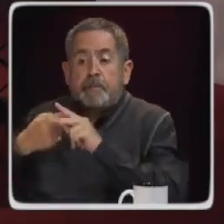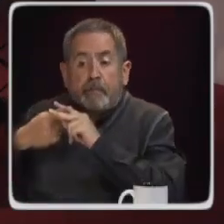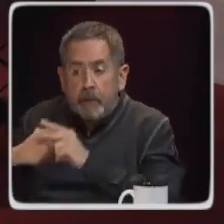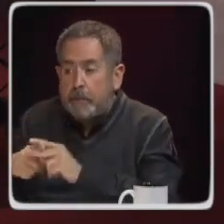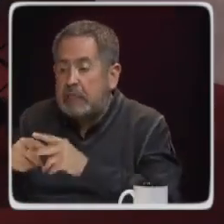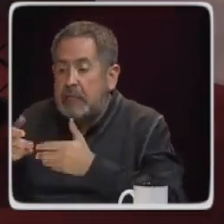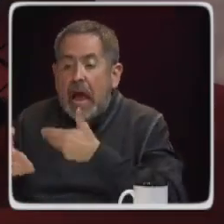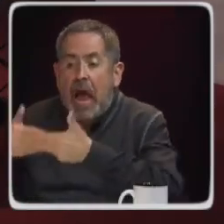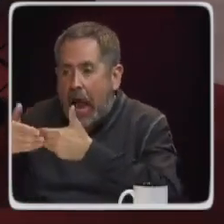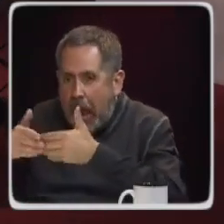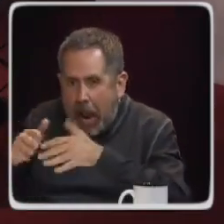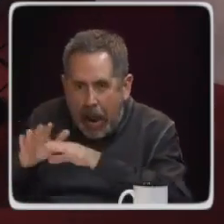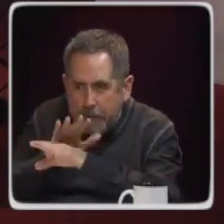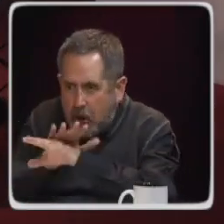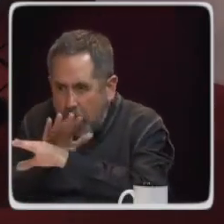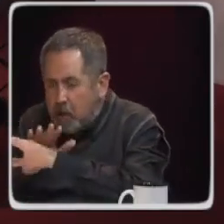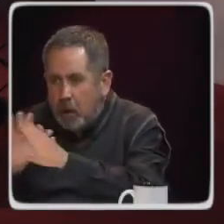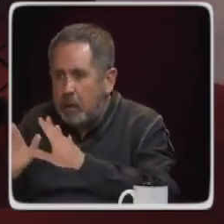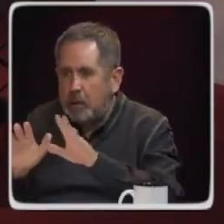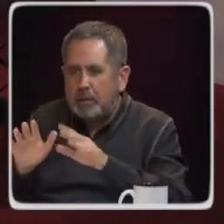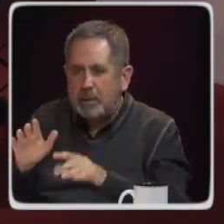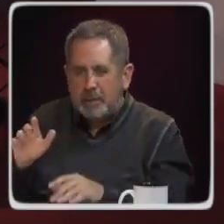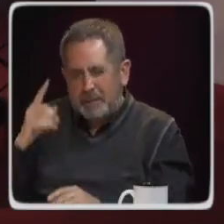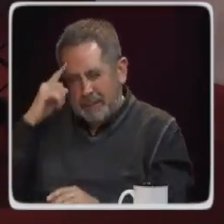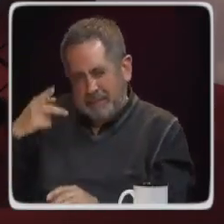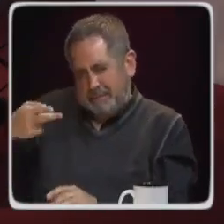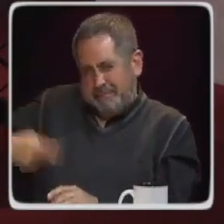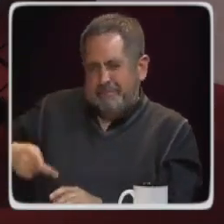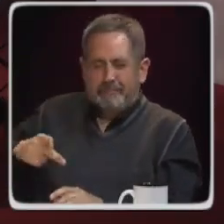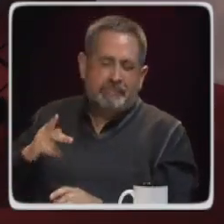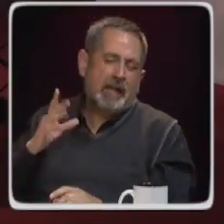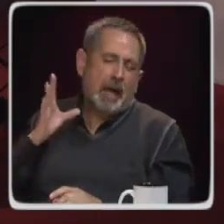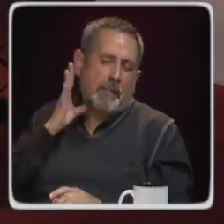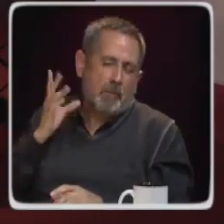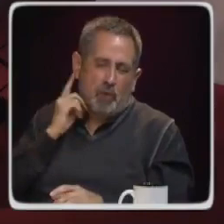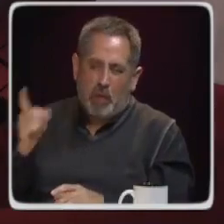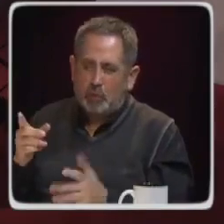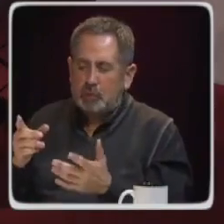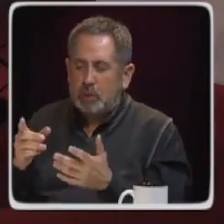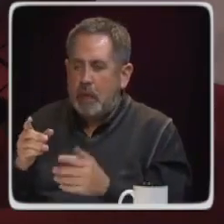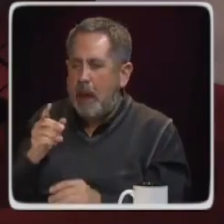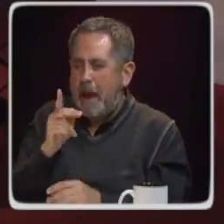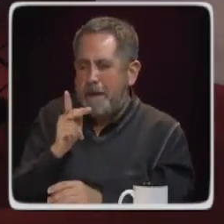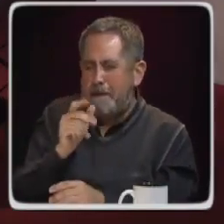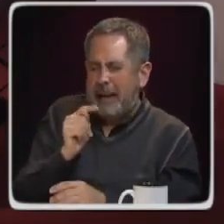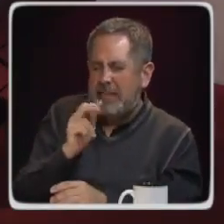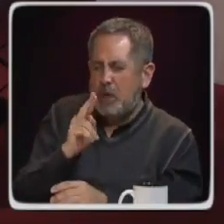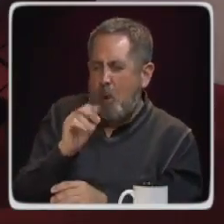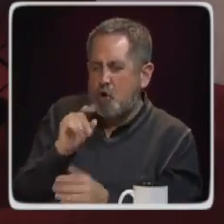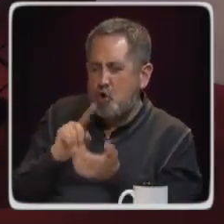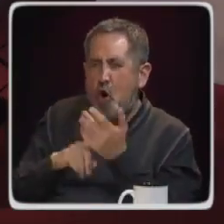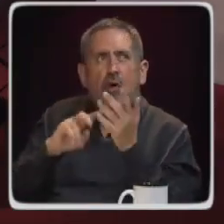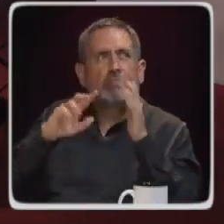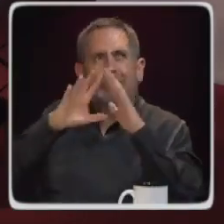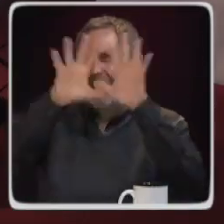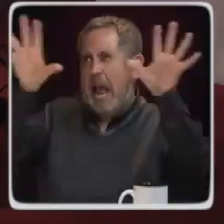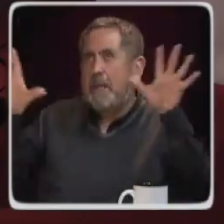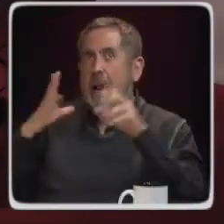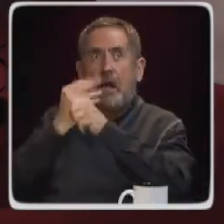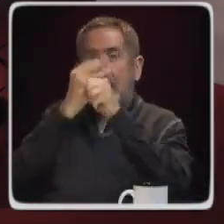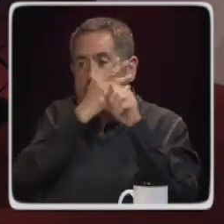dice que se debe respetar la lengua y de las comunidades equiparables, también que tienen su cultura. Nosotros somos